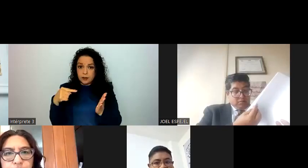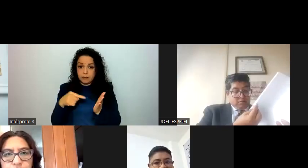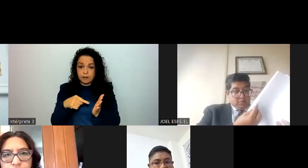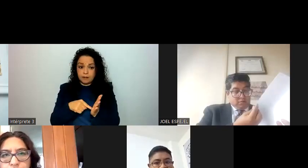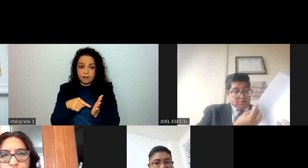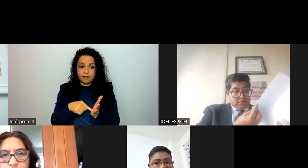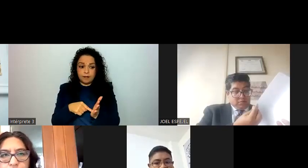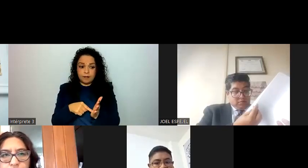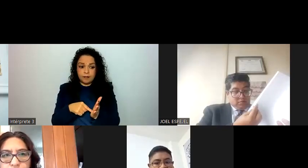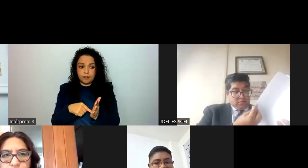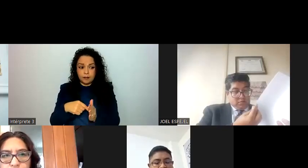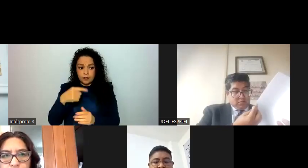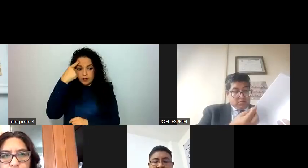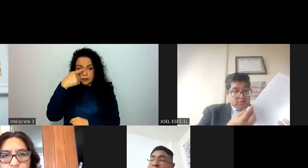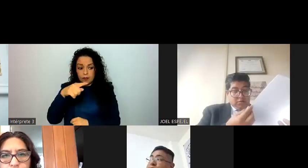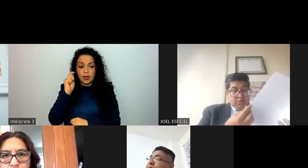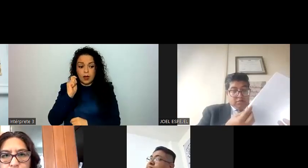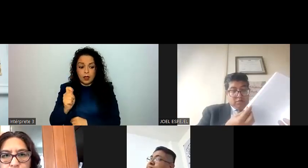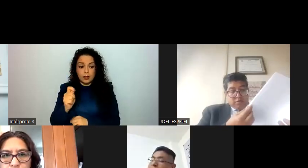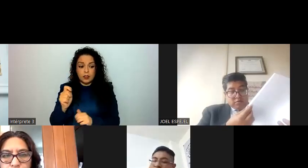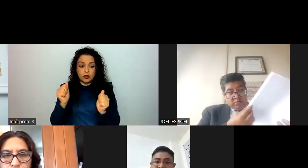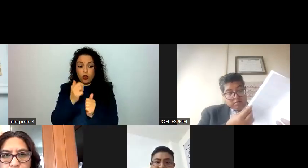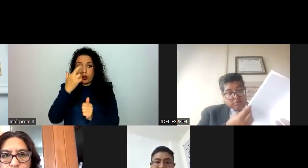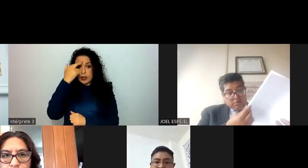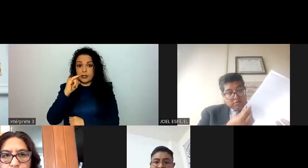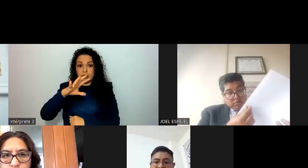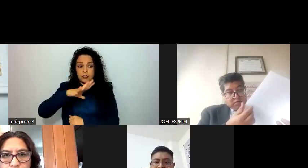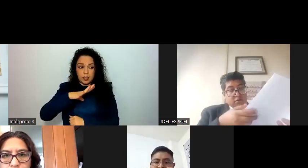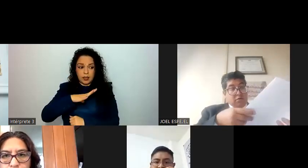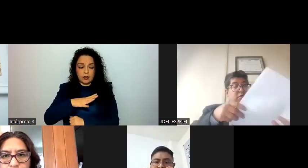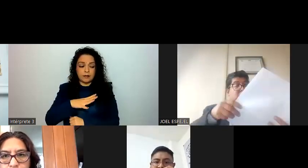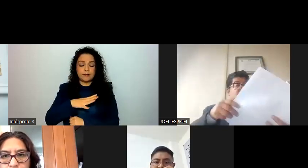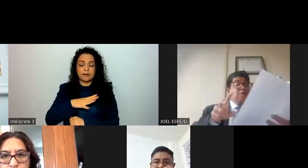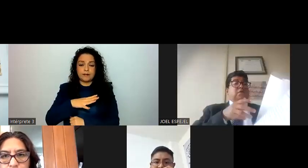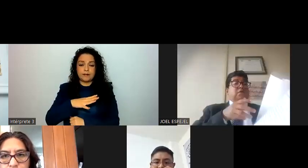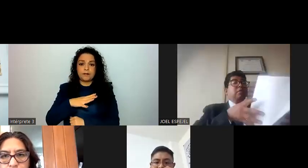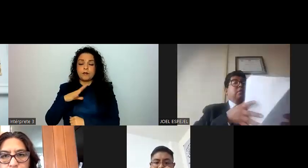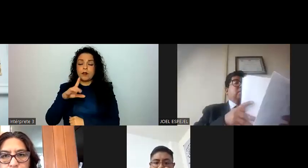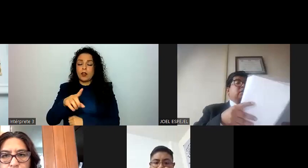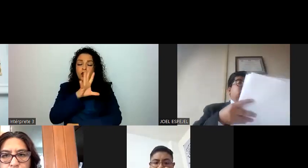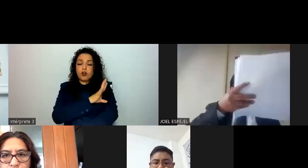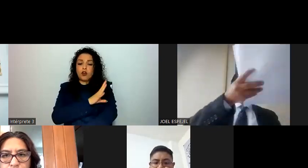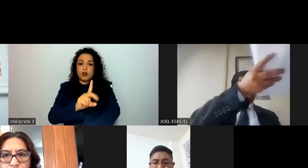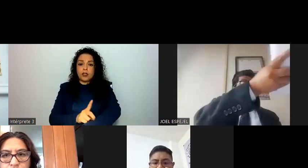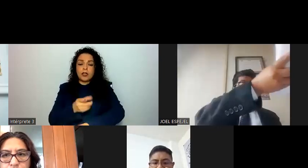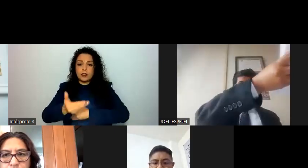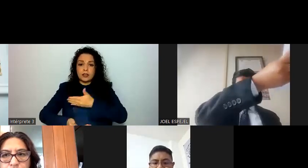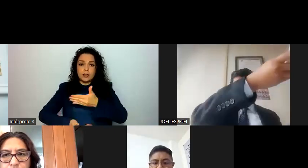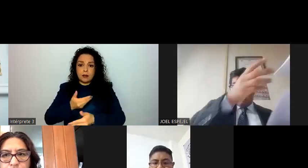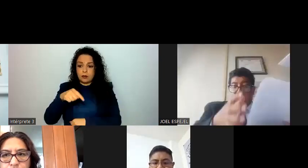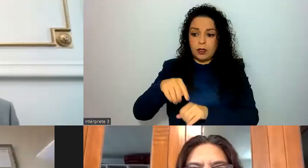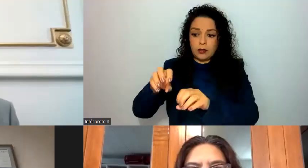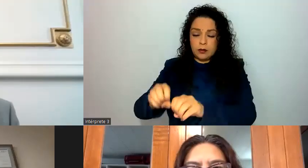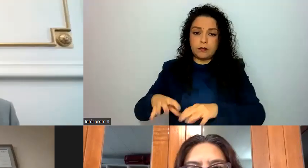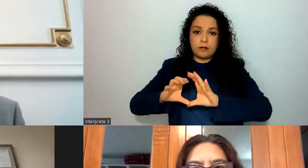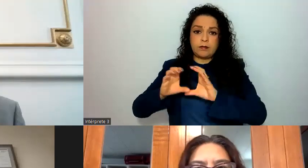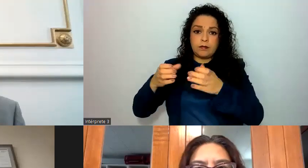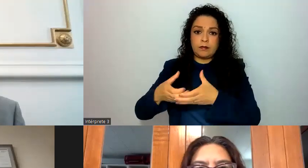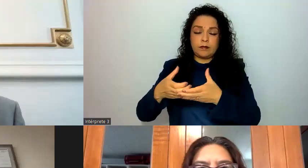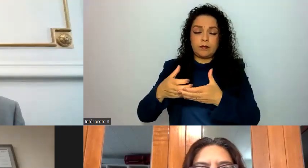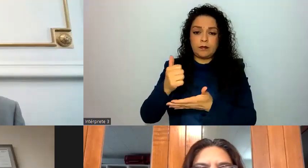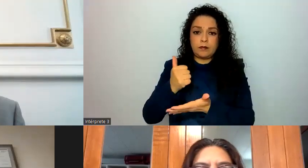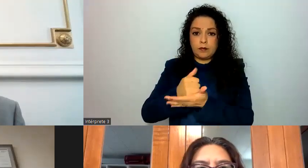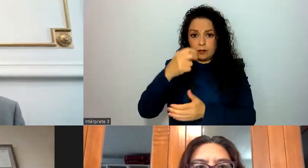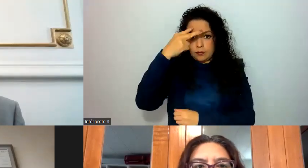generación de forma fundada y motivada. Derivado de lo anterior, la Coordinación de Servicios Parlamentarios solicitó someter a Comité de Transparencia